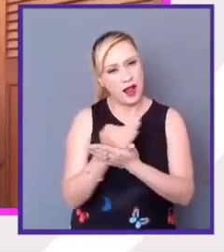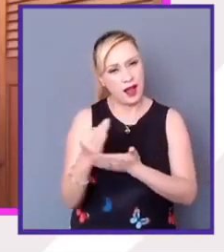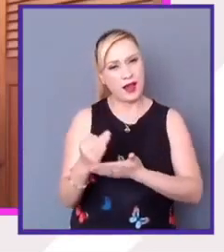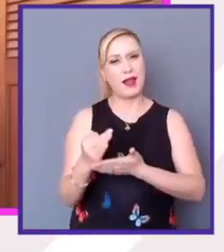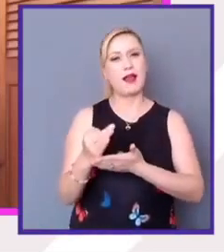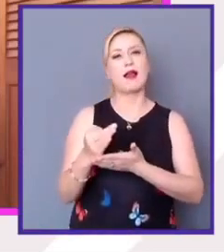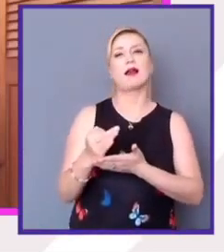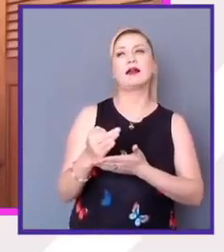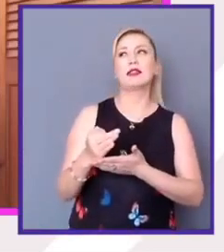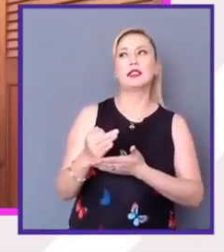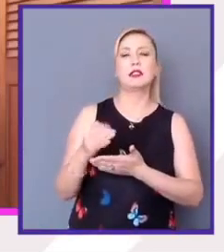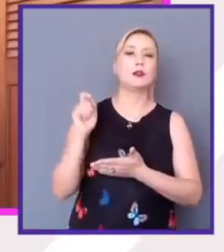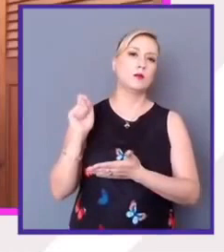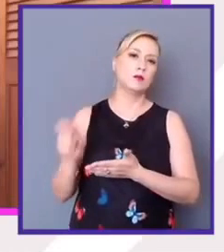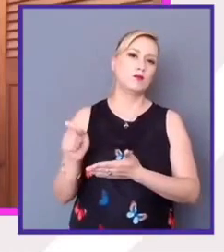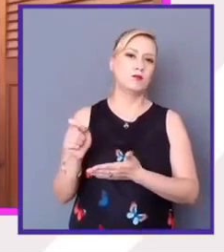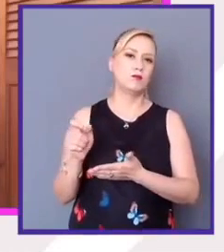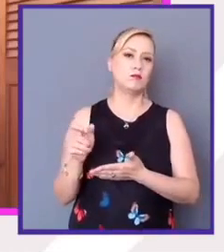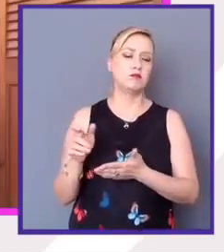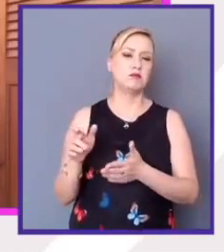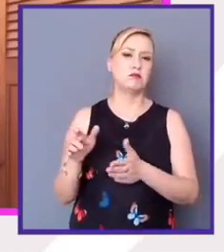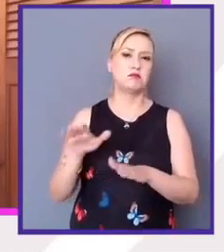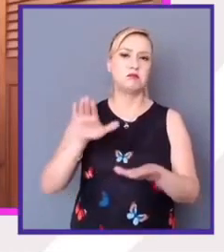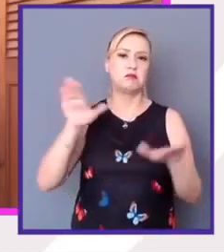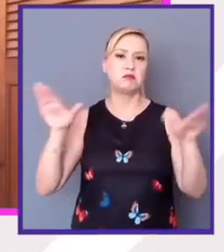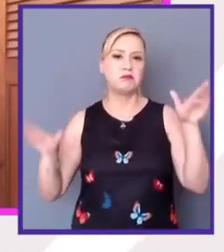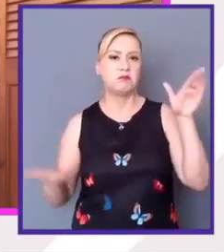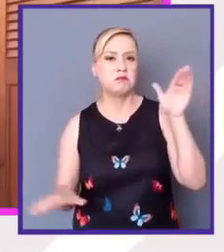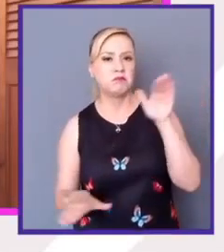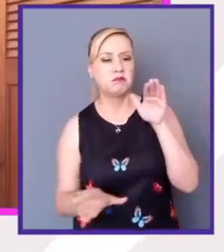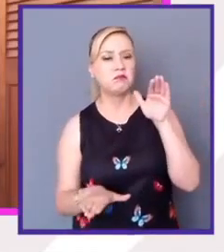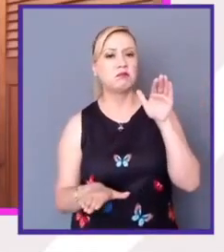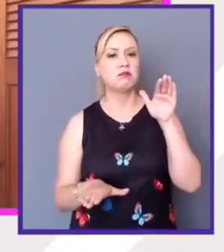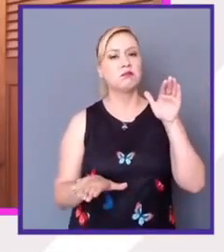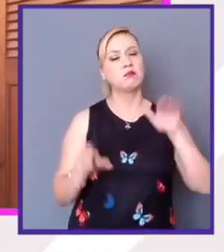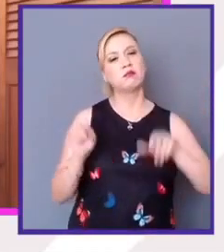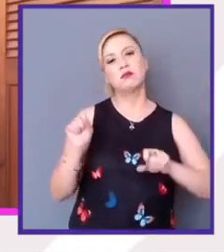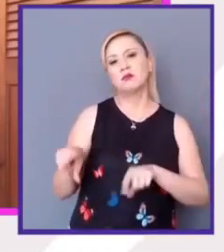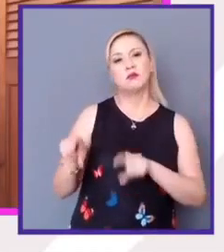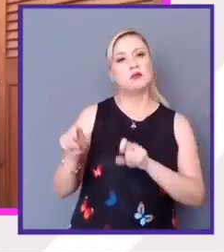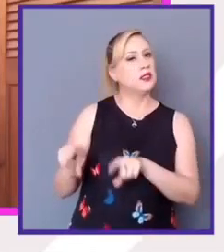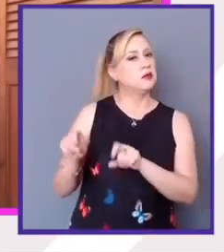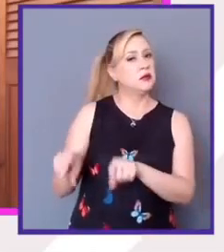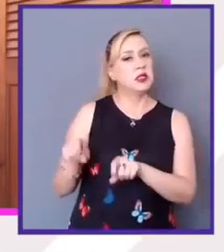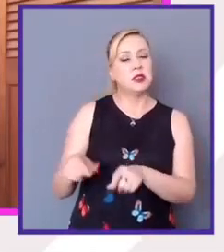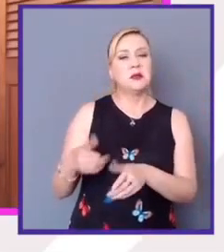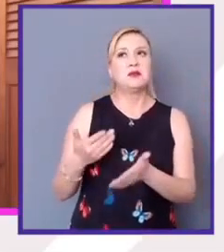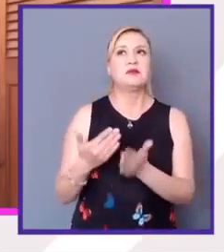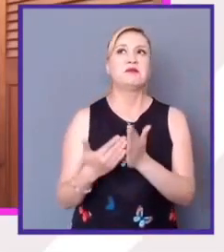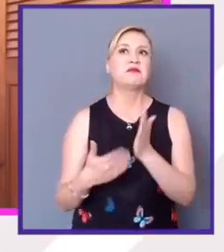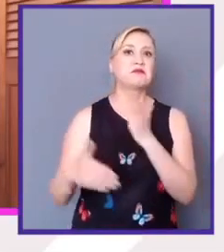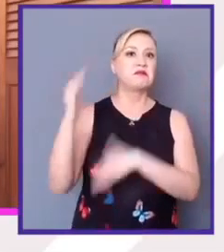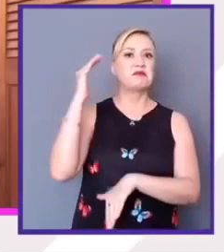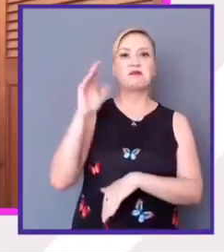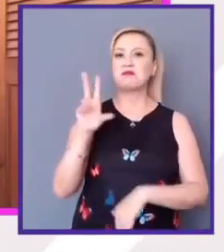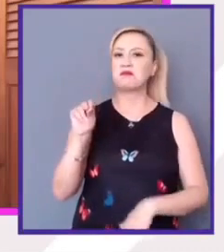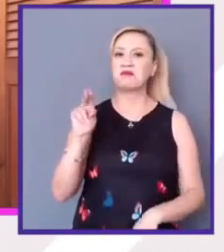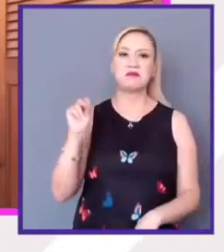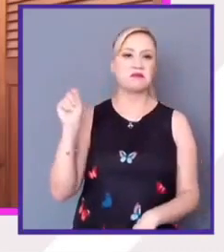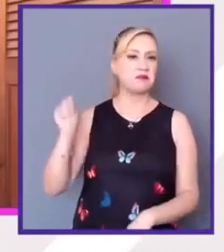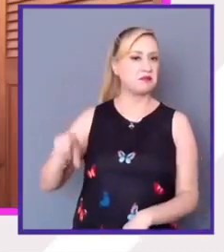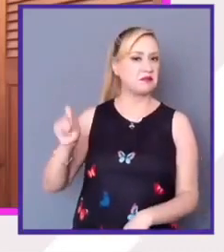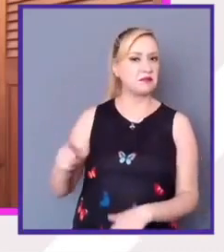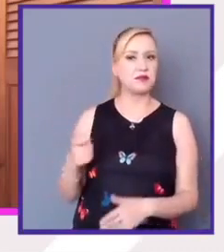se ubican en el mismo, digamos, como nivel de rango, ¿no? Y también es importante ver que